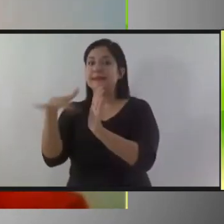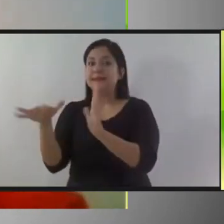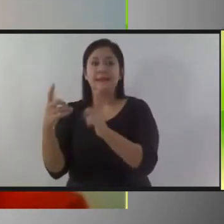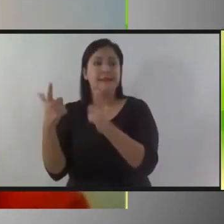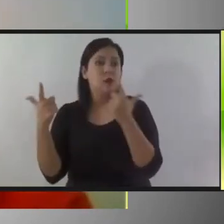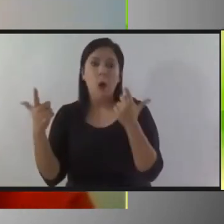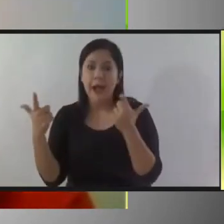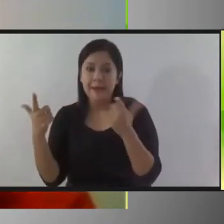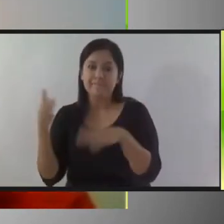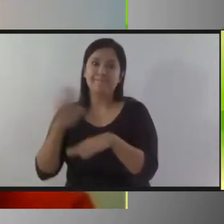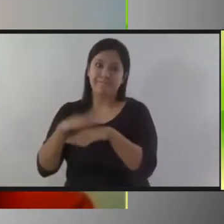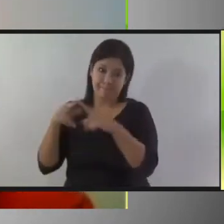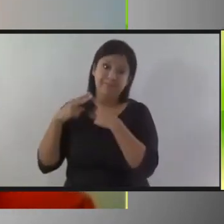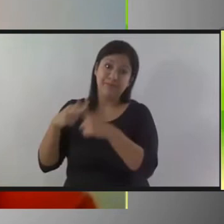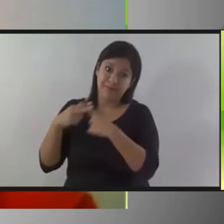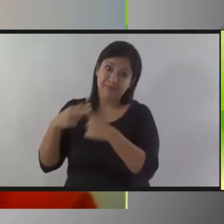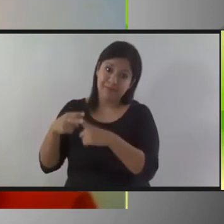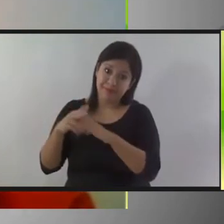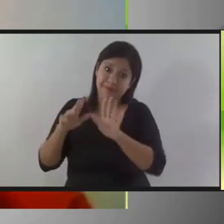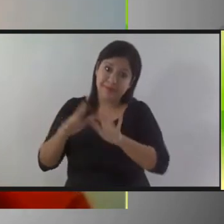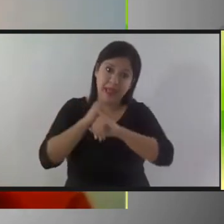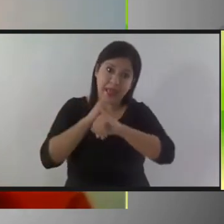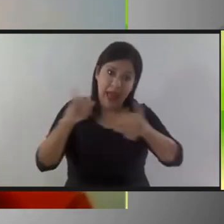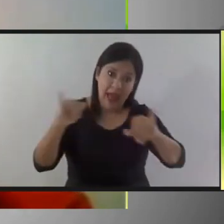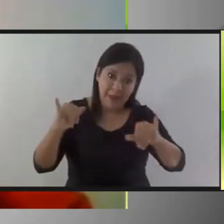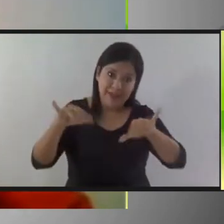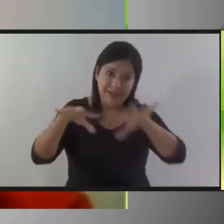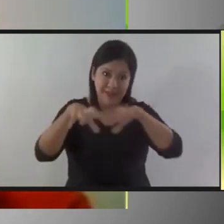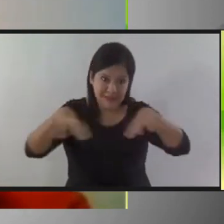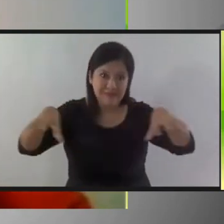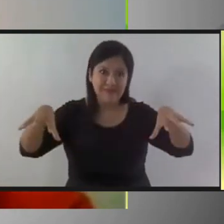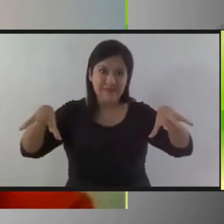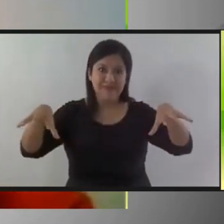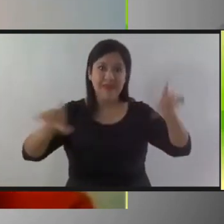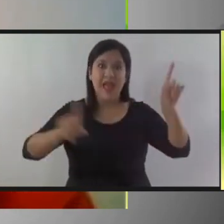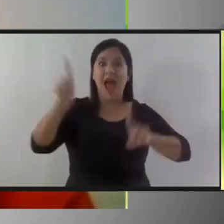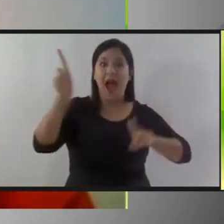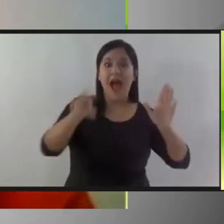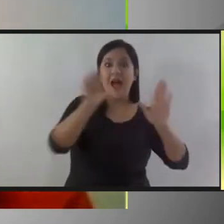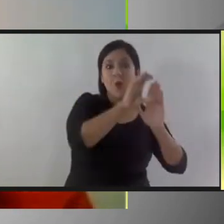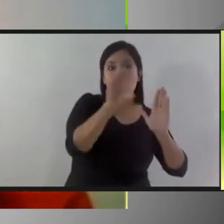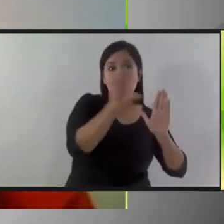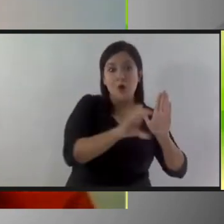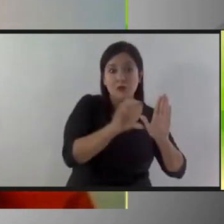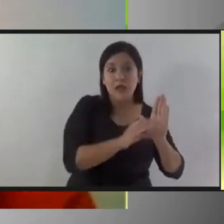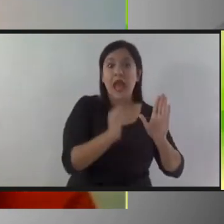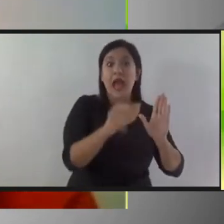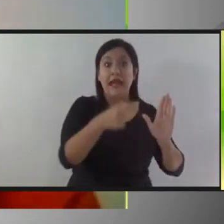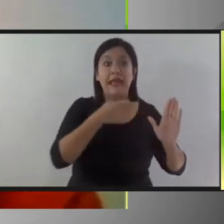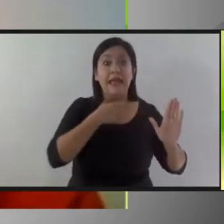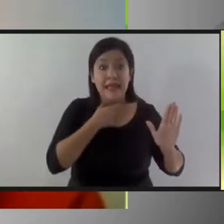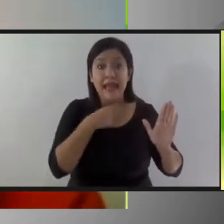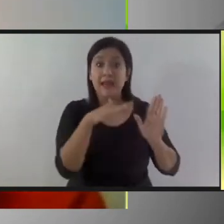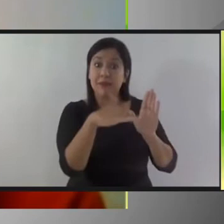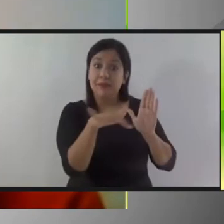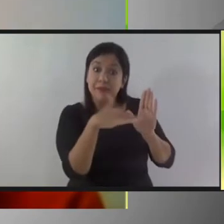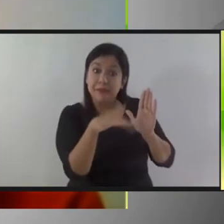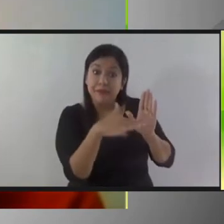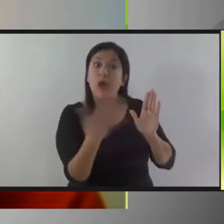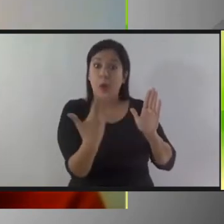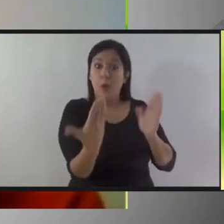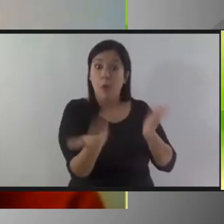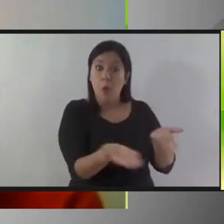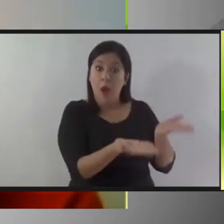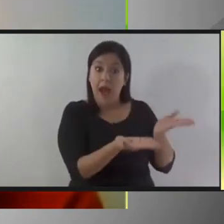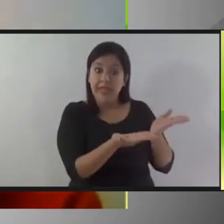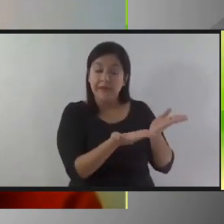Entonces, aquí va la primera explicación para quienes están dentro de la sala y desean activar el subtitulado.